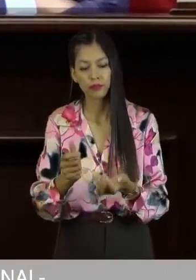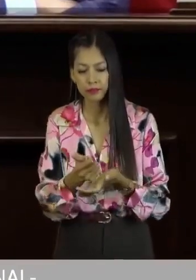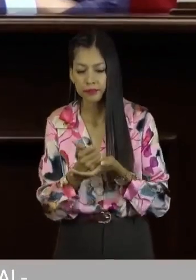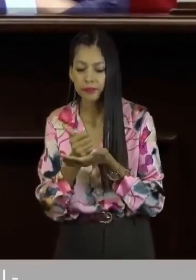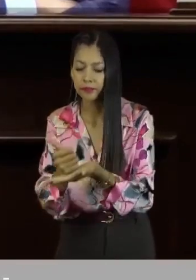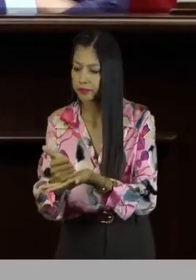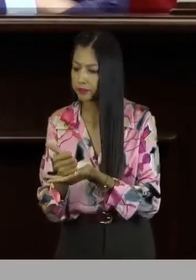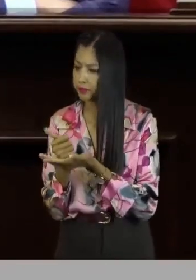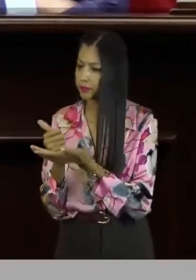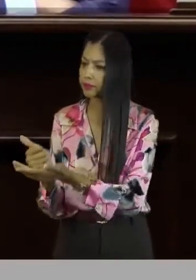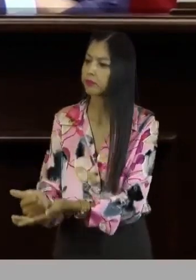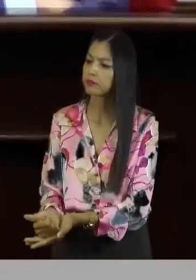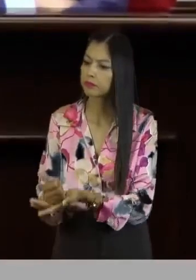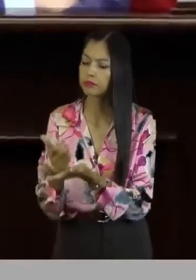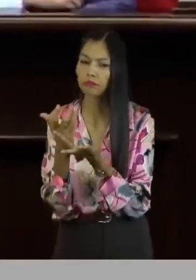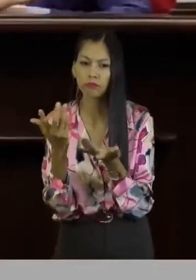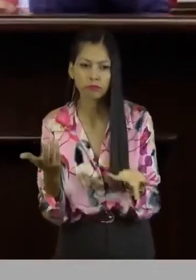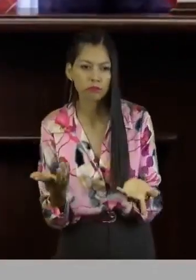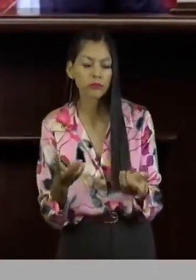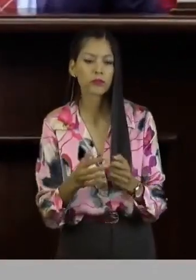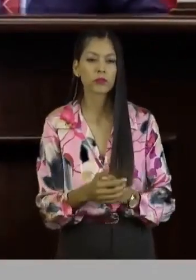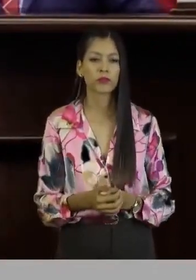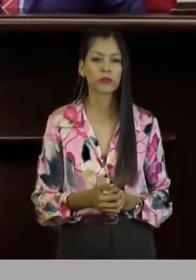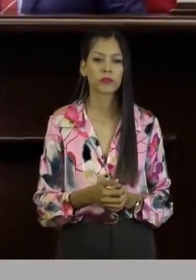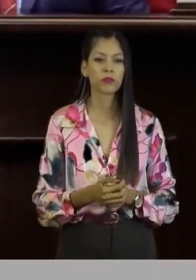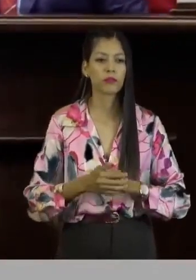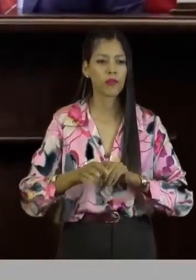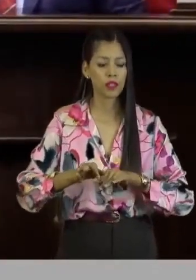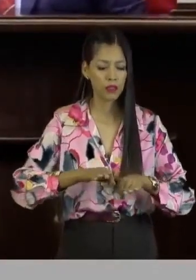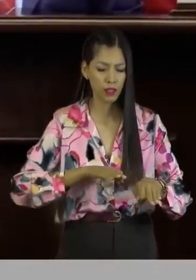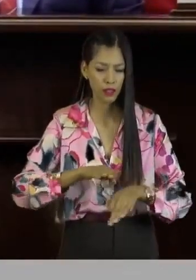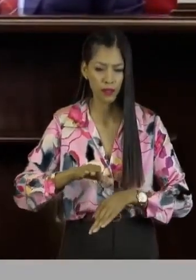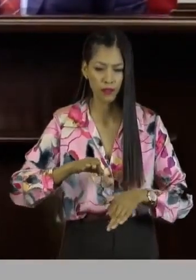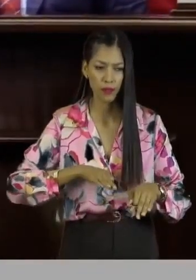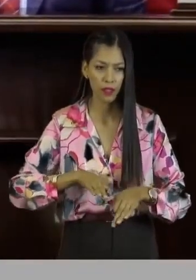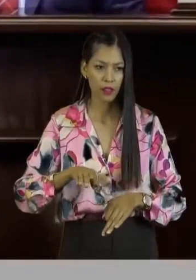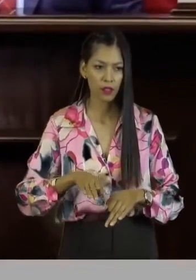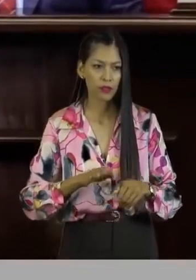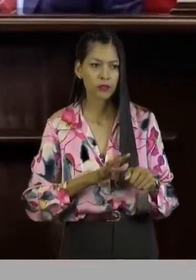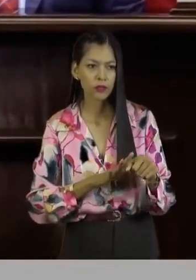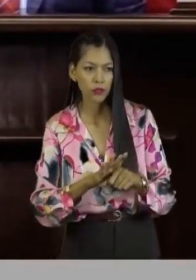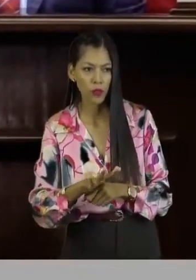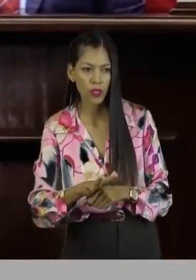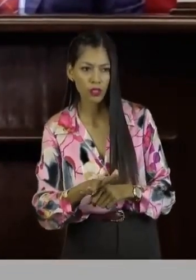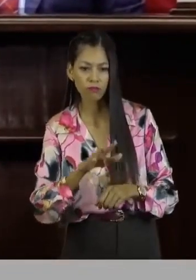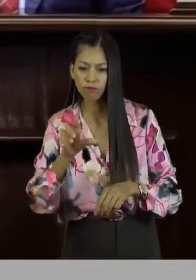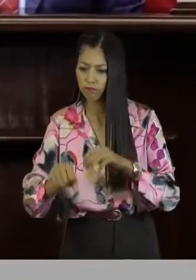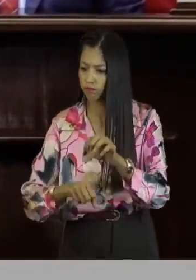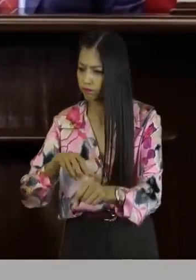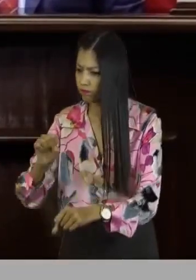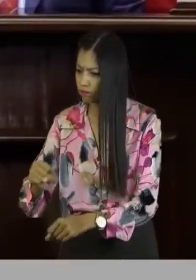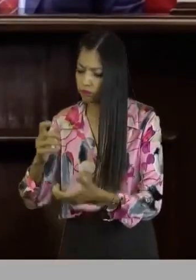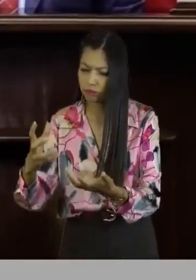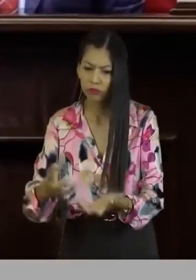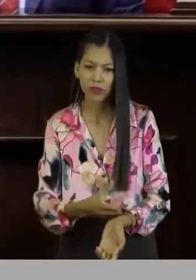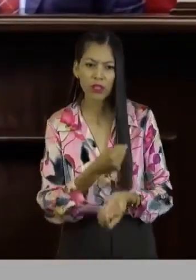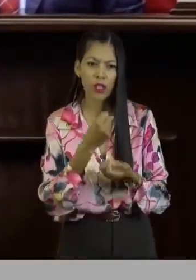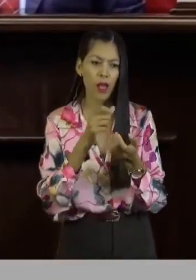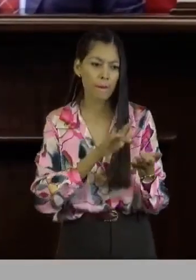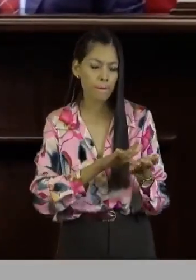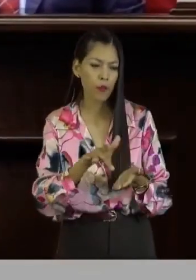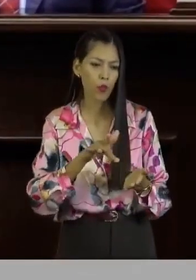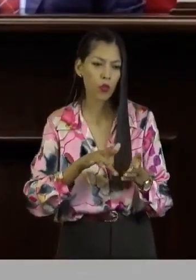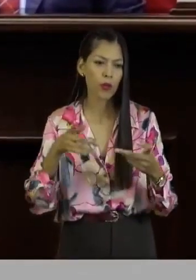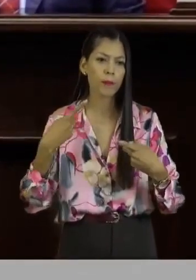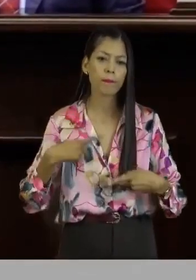auxiliando, ayudando en tareas de rescate, de apoyo a la población. Ese es el